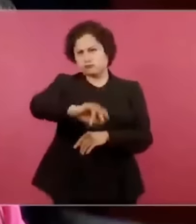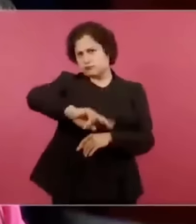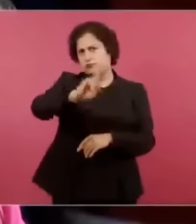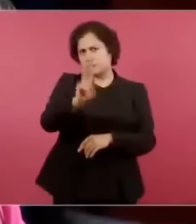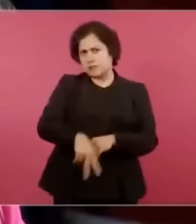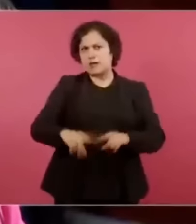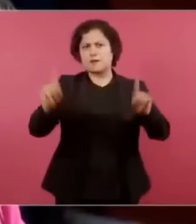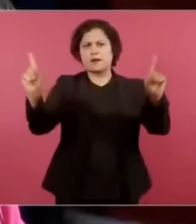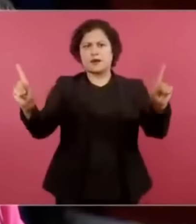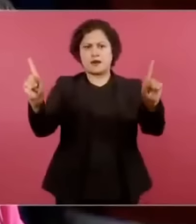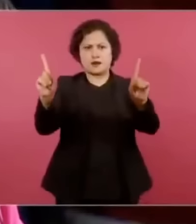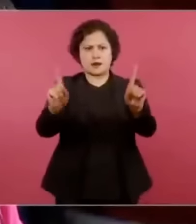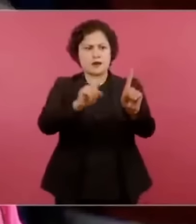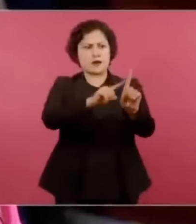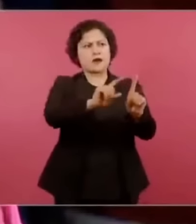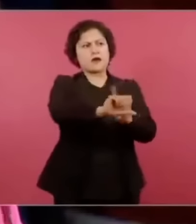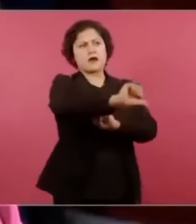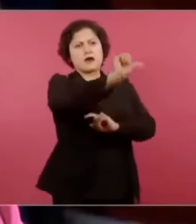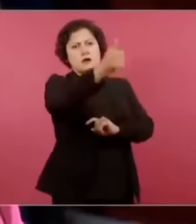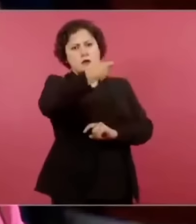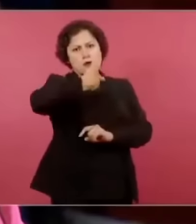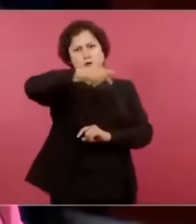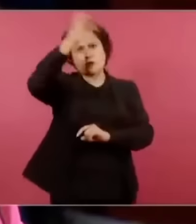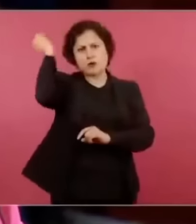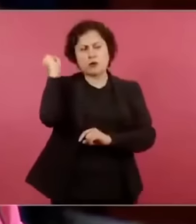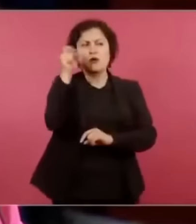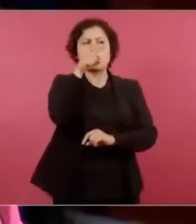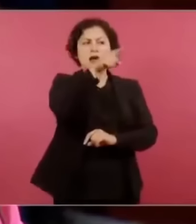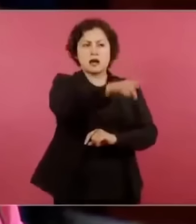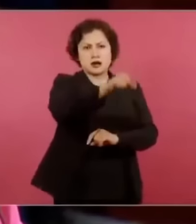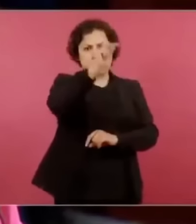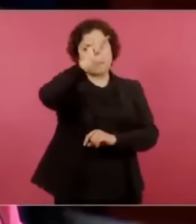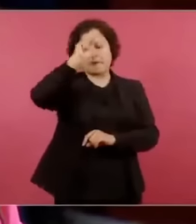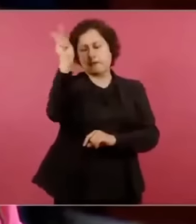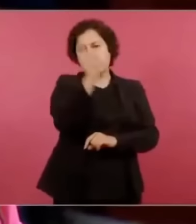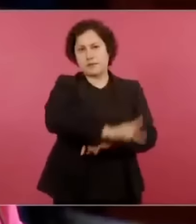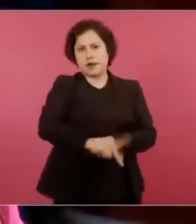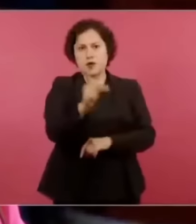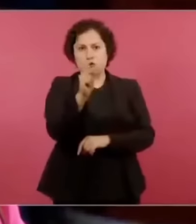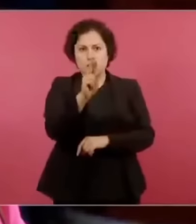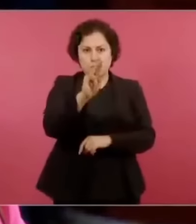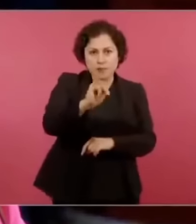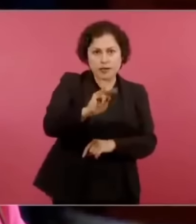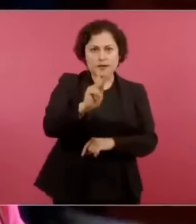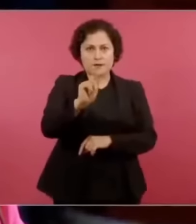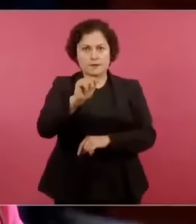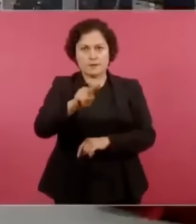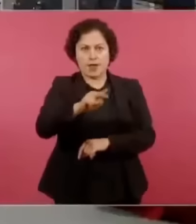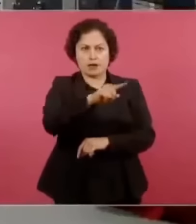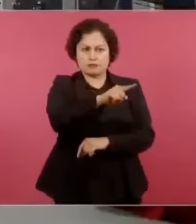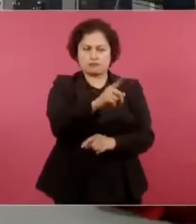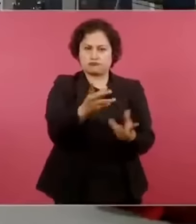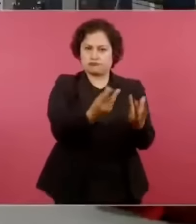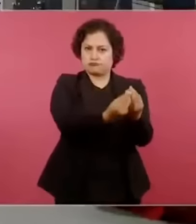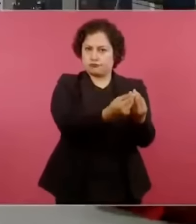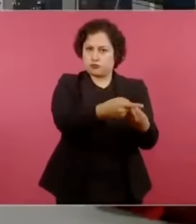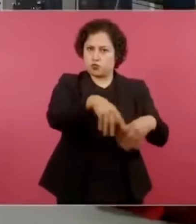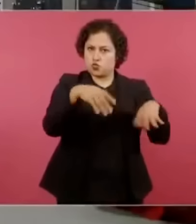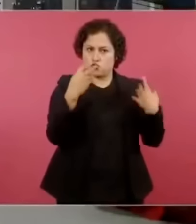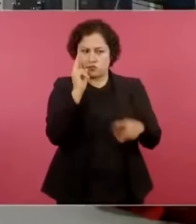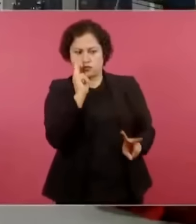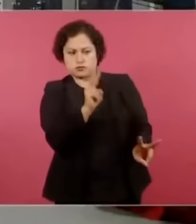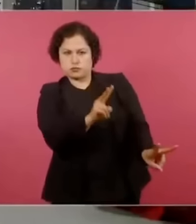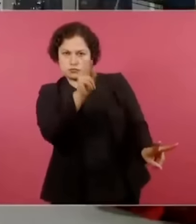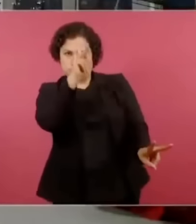oficial, lo peor que tiene es el PRI y el PAN, la gente que la ropa. Es una de las cosas peores que tiene. Y